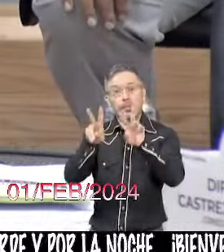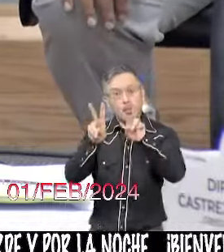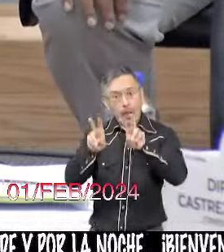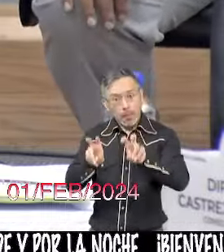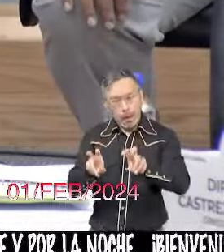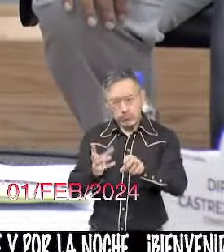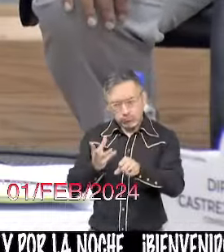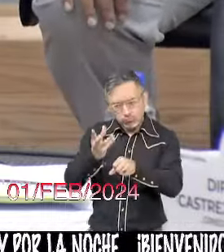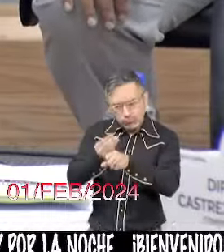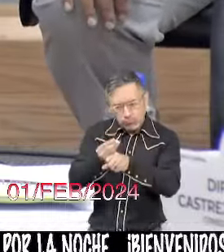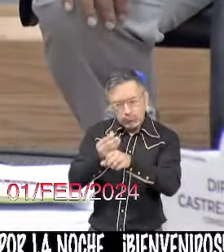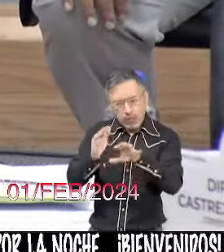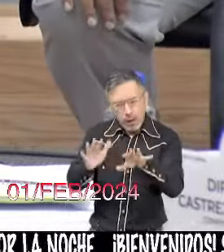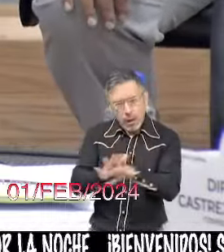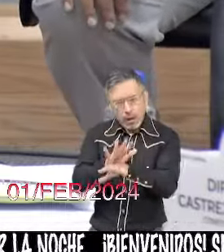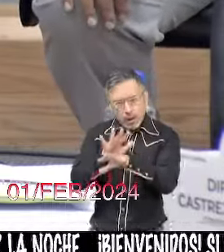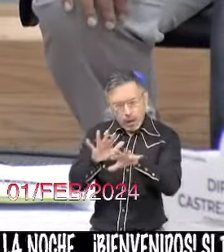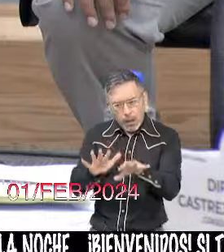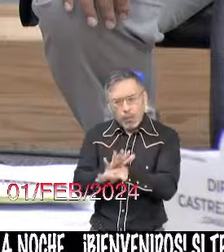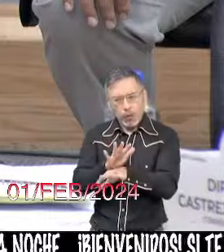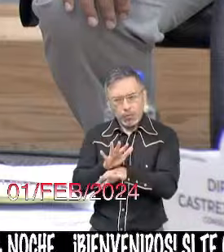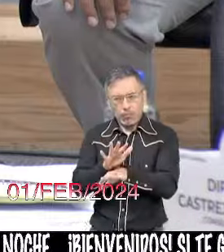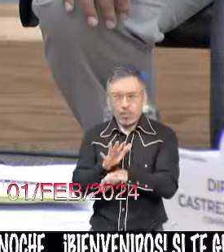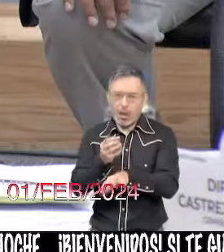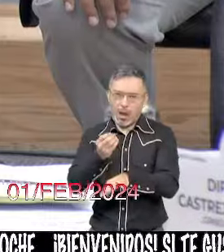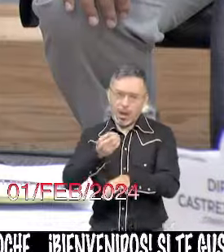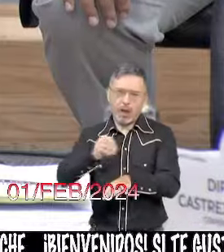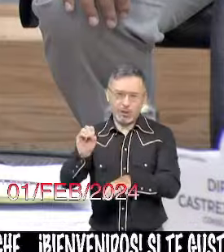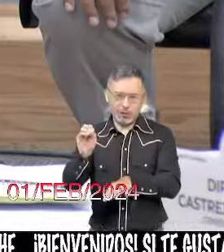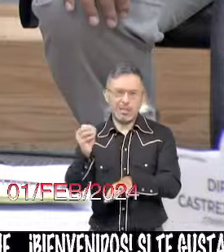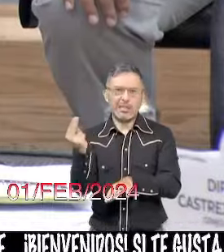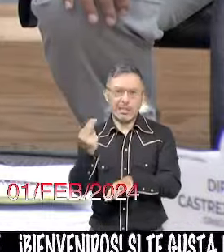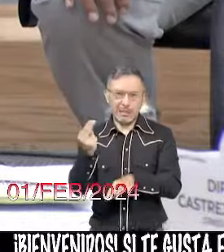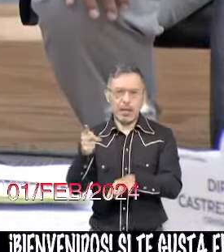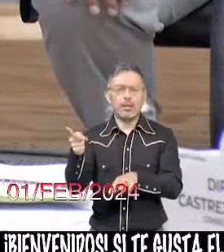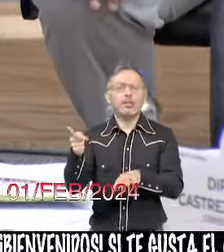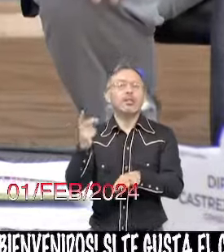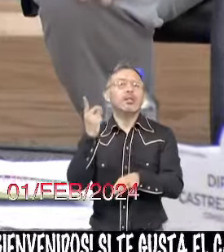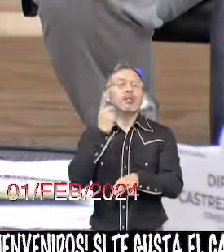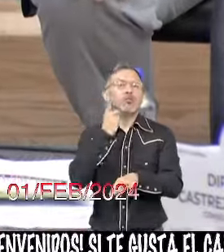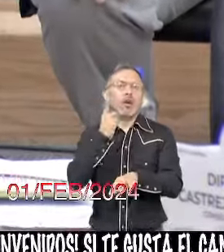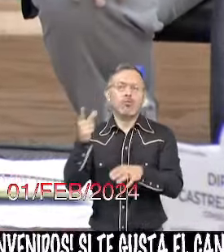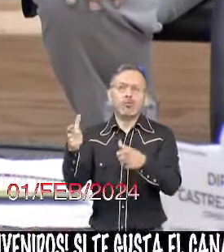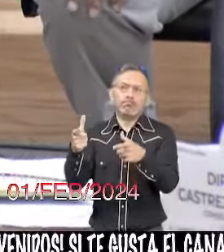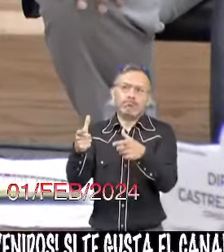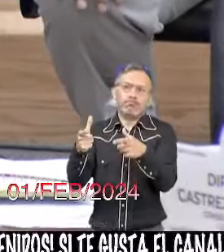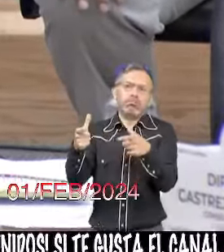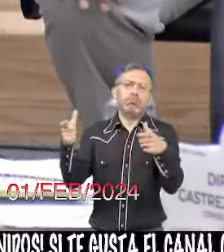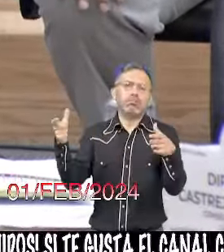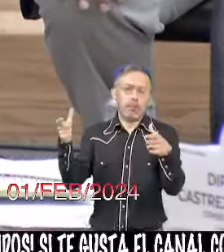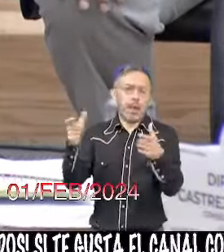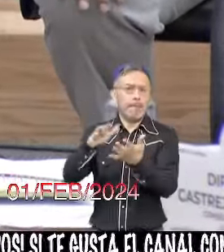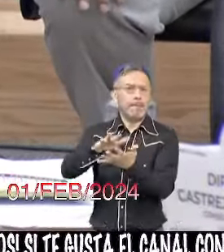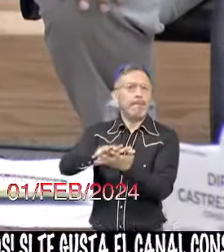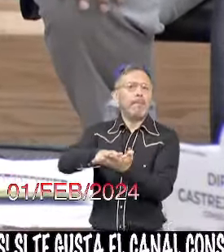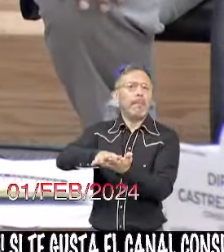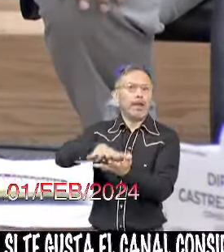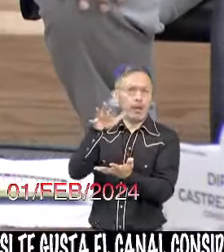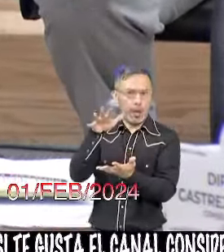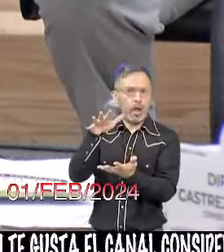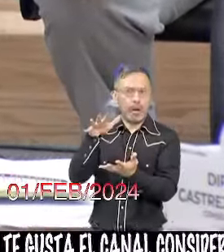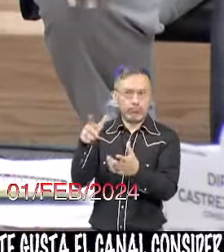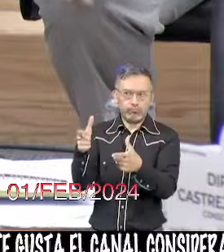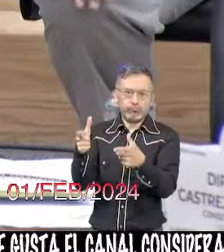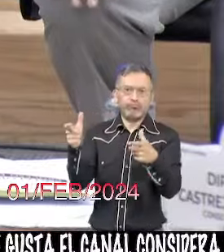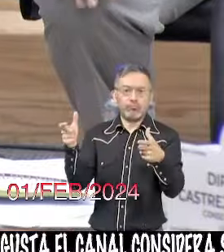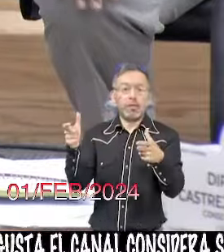necesitamos obtener una mayoría que tenemos que convencer a las y los